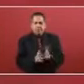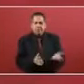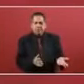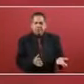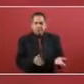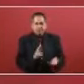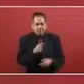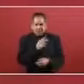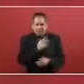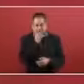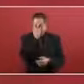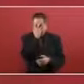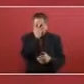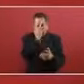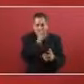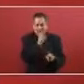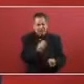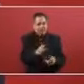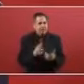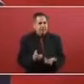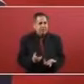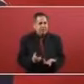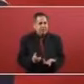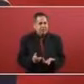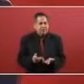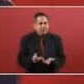Una vergüenza.